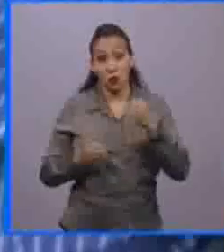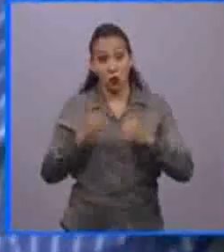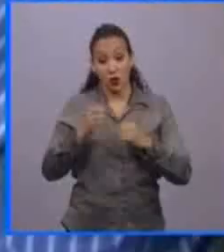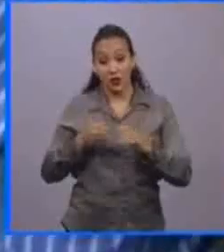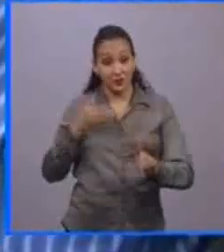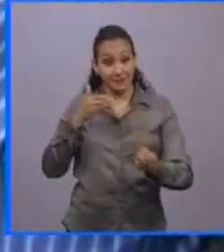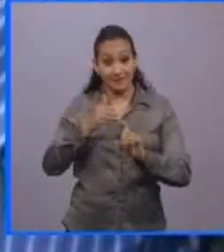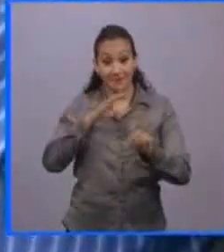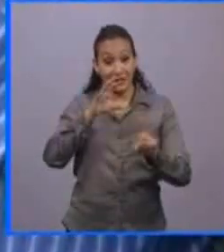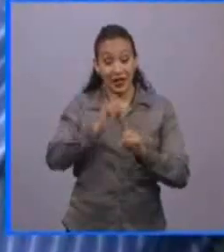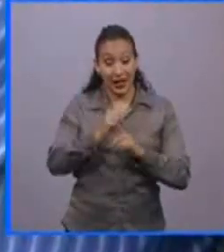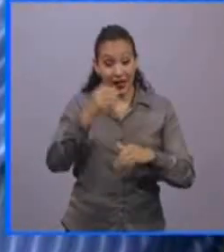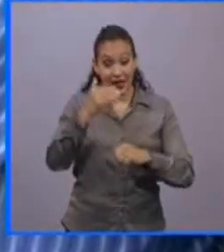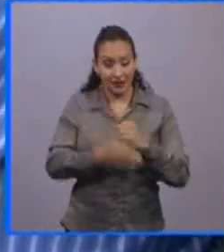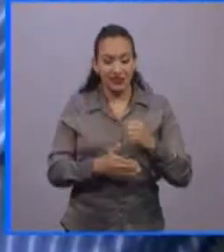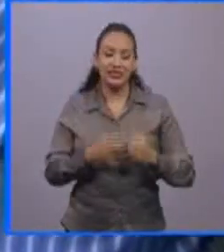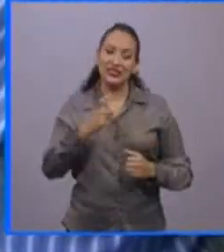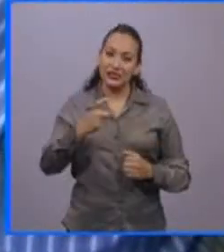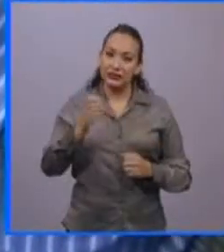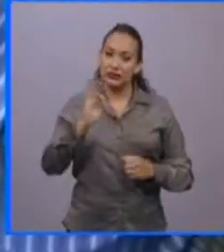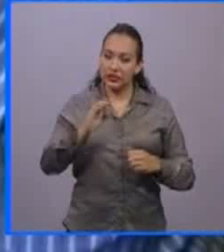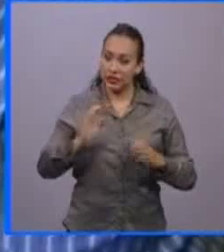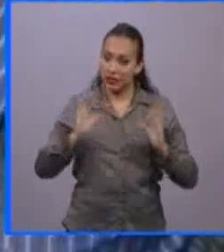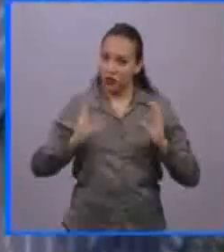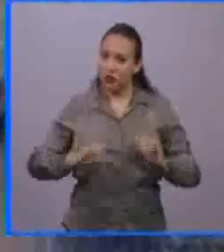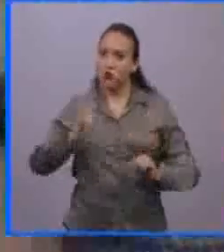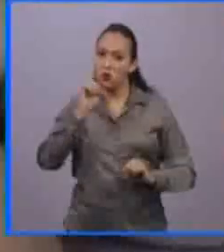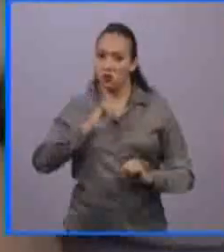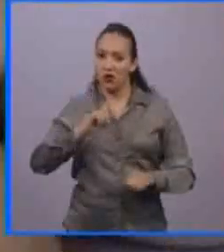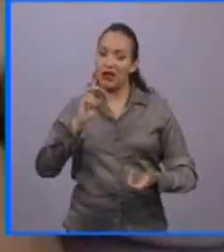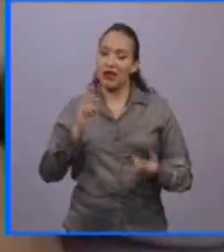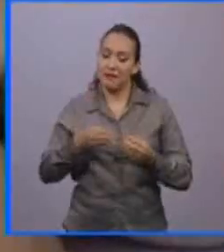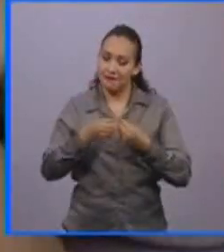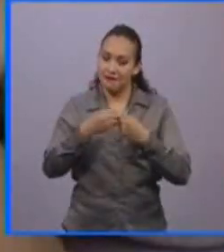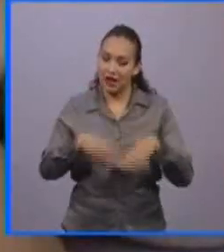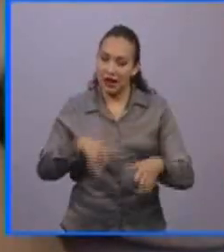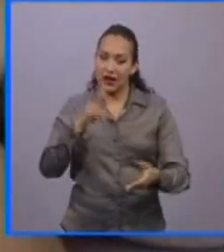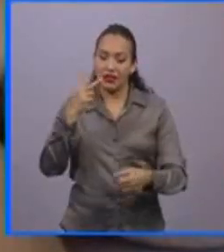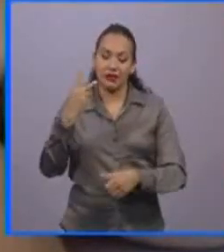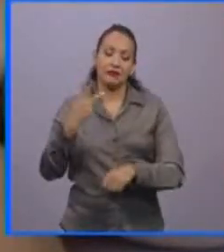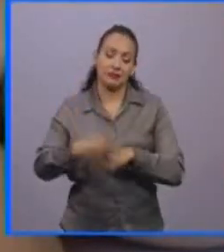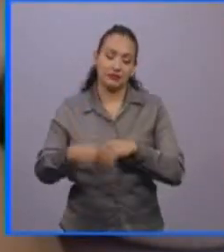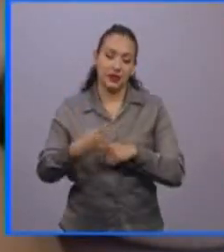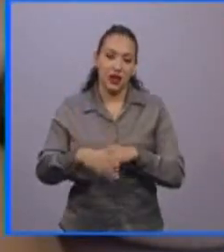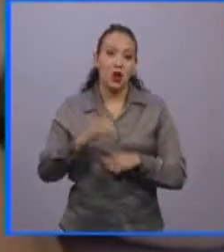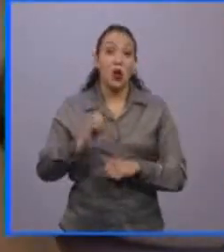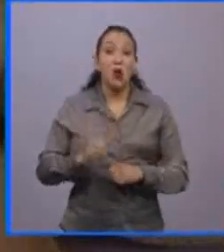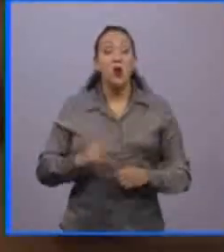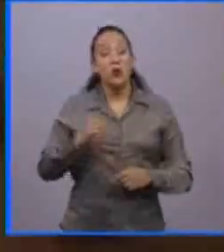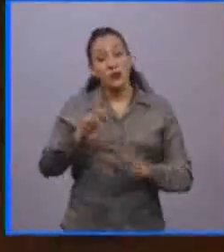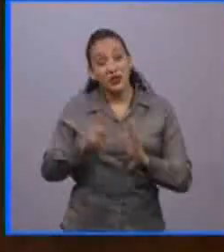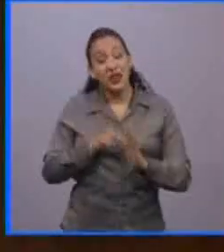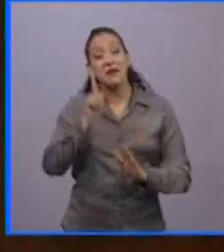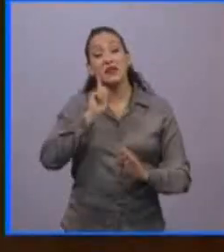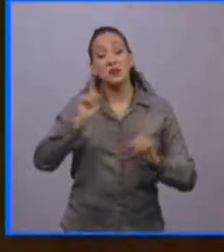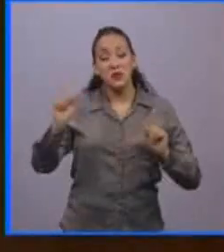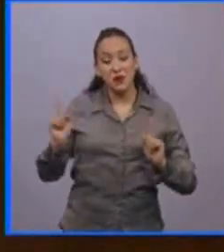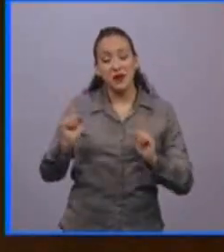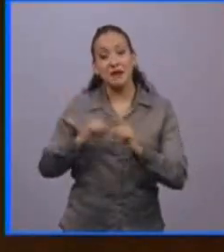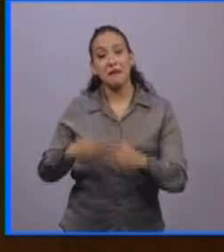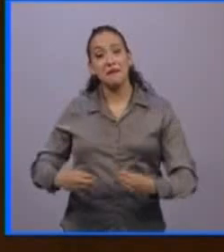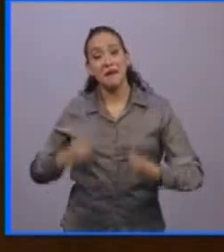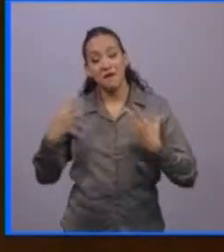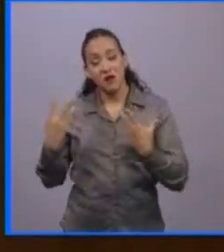fin práctico, aumenta el riesgo físico y emocional de las mujeres y al obligarlas a vivir con el posible agresor puede dar lugar a